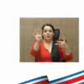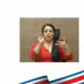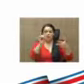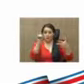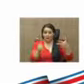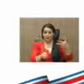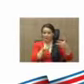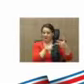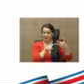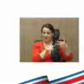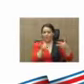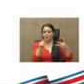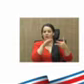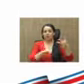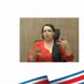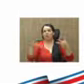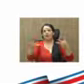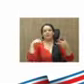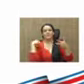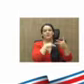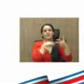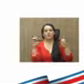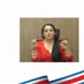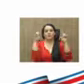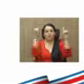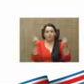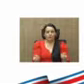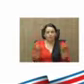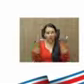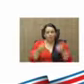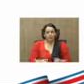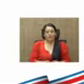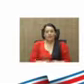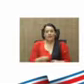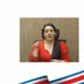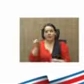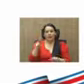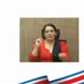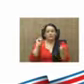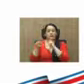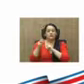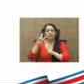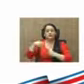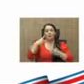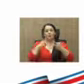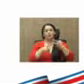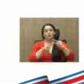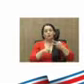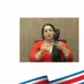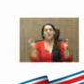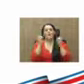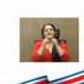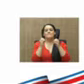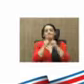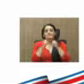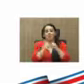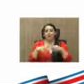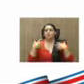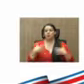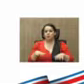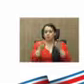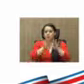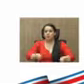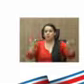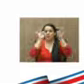23.4% se destina al Ministerio de Educación Pública, convirtiéndose en el segundo rubro con más peso a nivel de